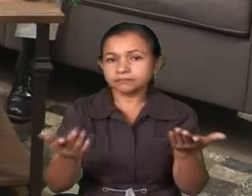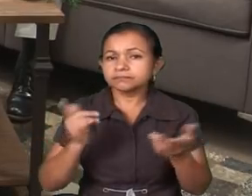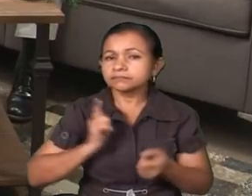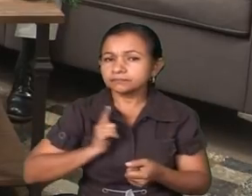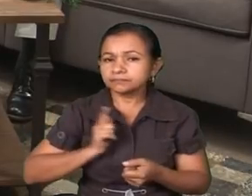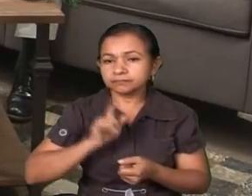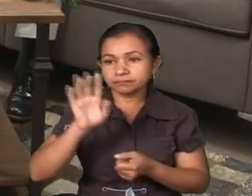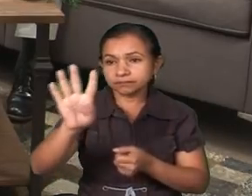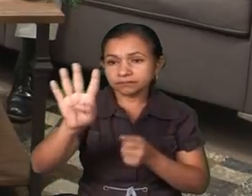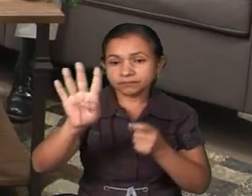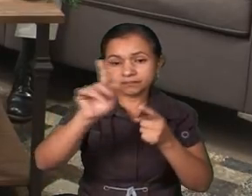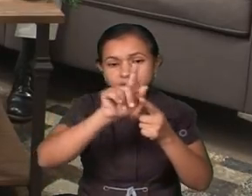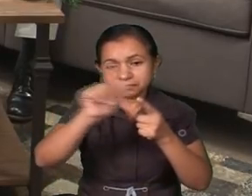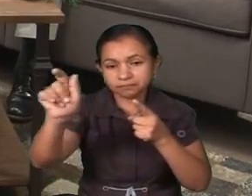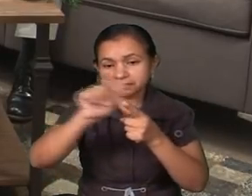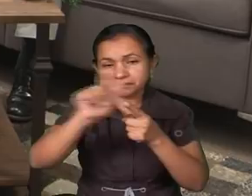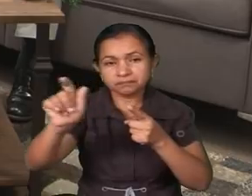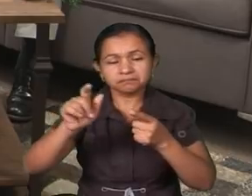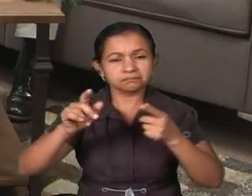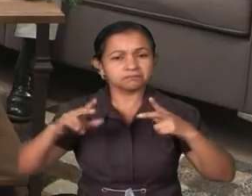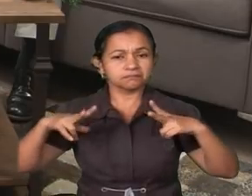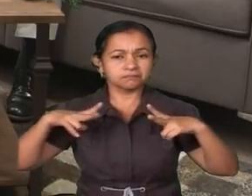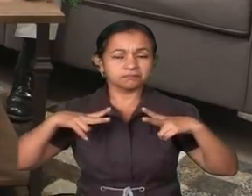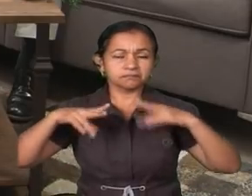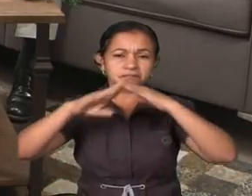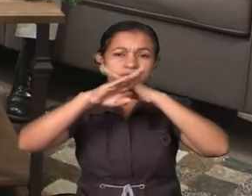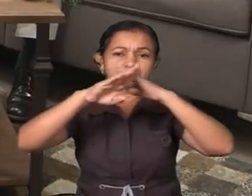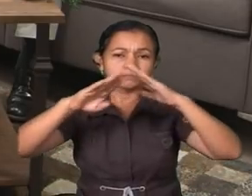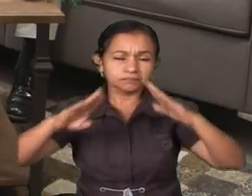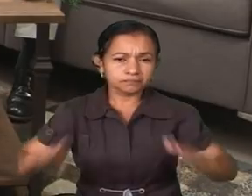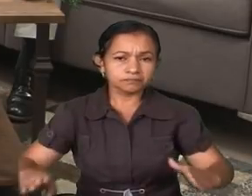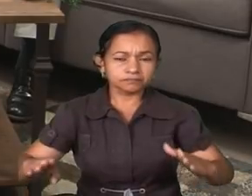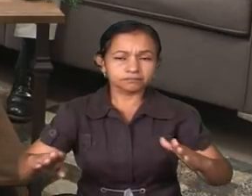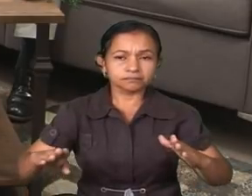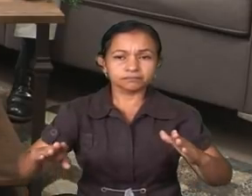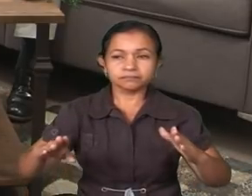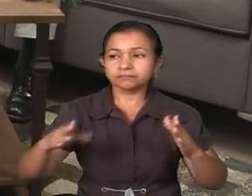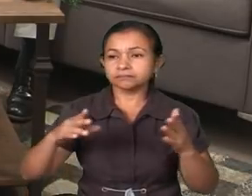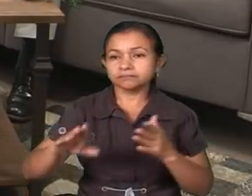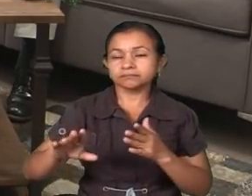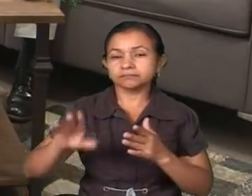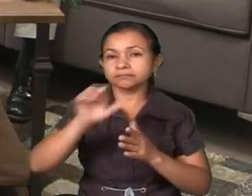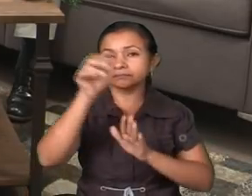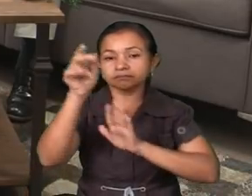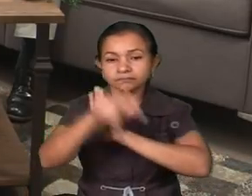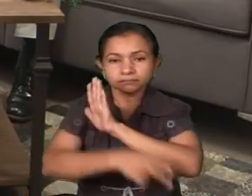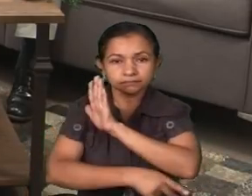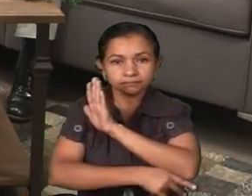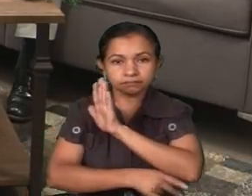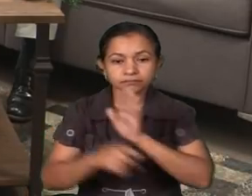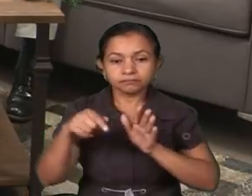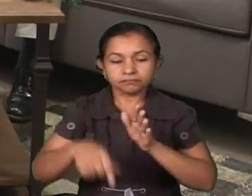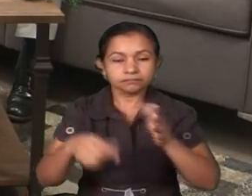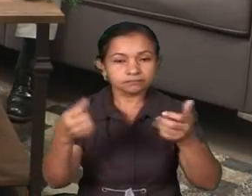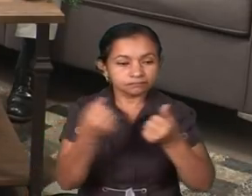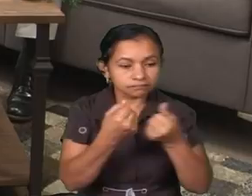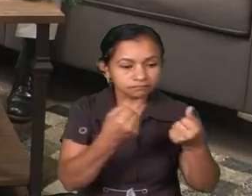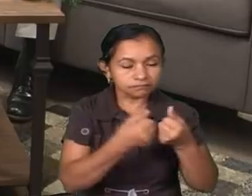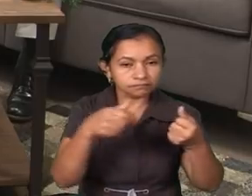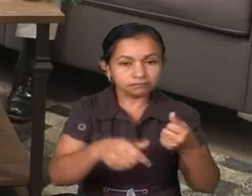Tenemos 4 meses ya de vivir en paz, en tranquilidad, aunque afuera creen y la propaganda es que nos estamos